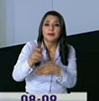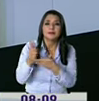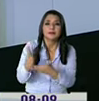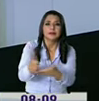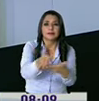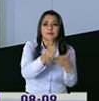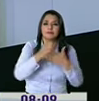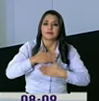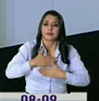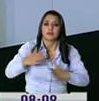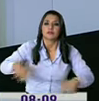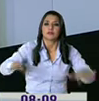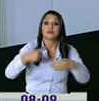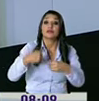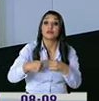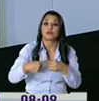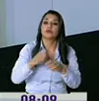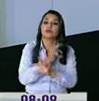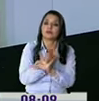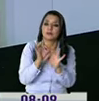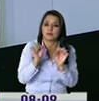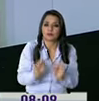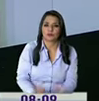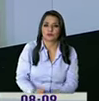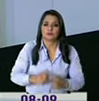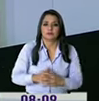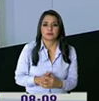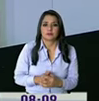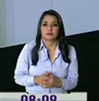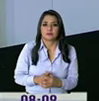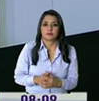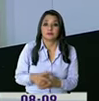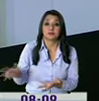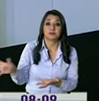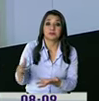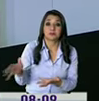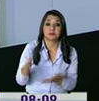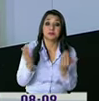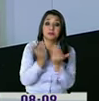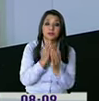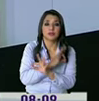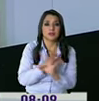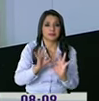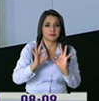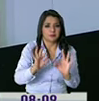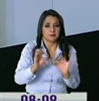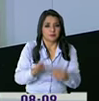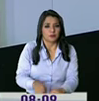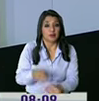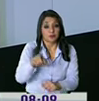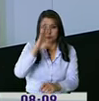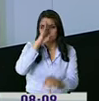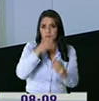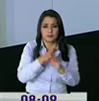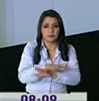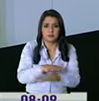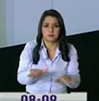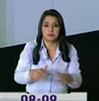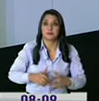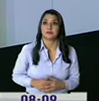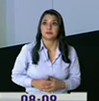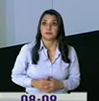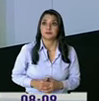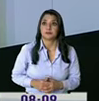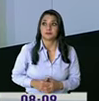de nuestro interés, de Quito, de nosotros, de tener una recolección adecuada y eficiente. Eso es todo. Y la preocupación